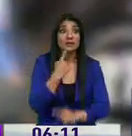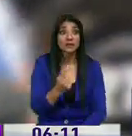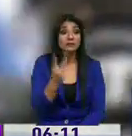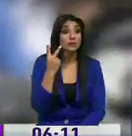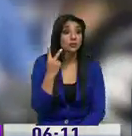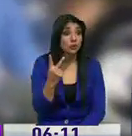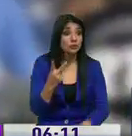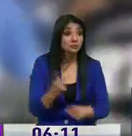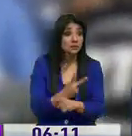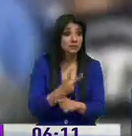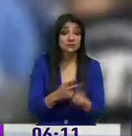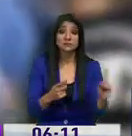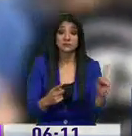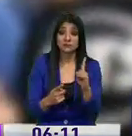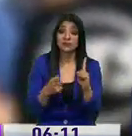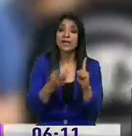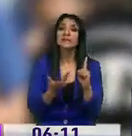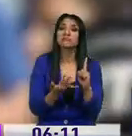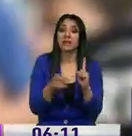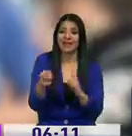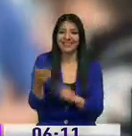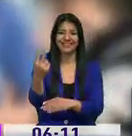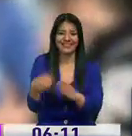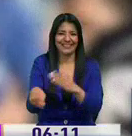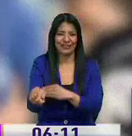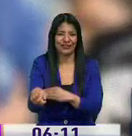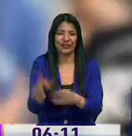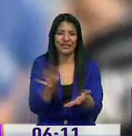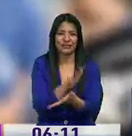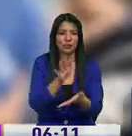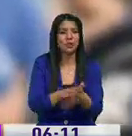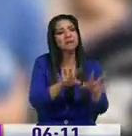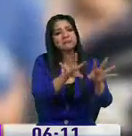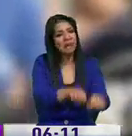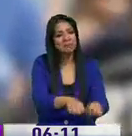pero a la chica de la escuela